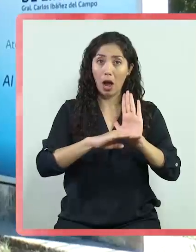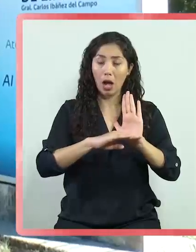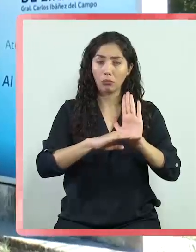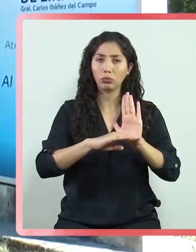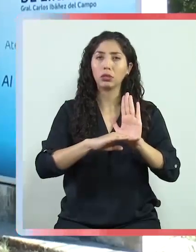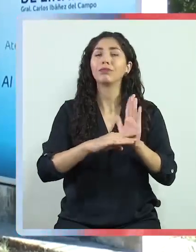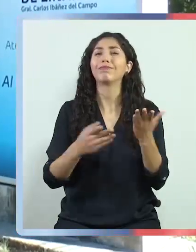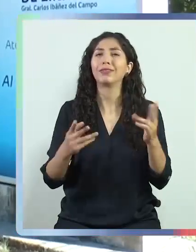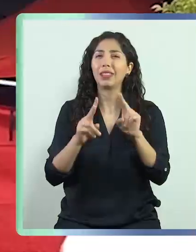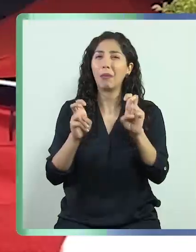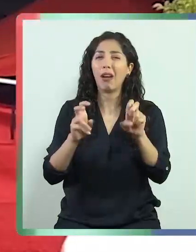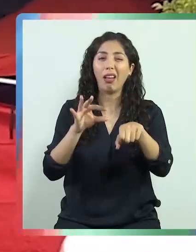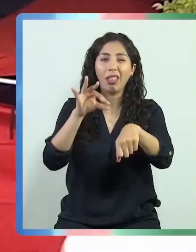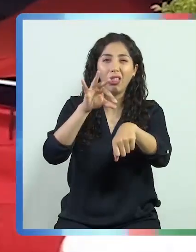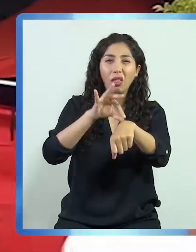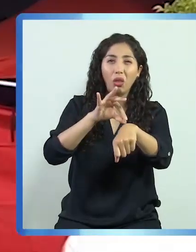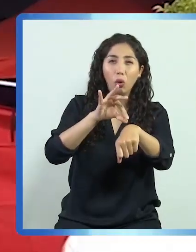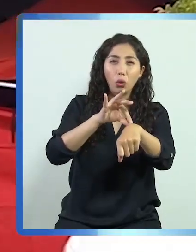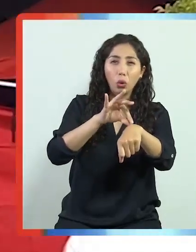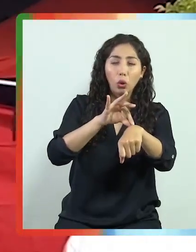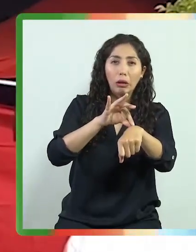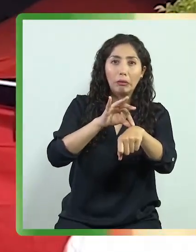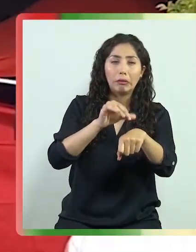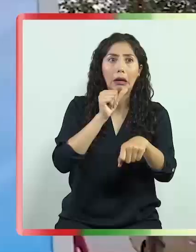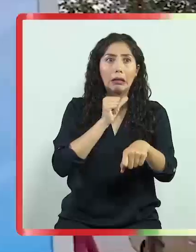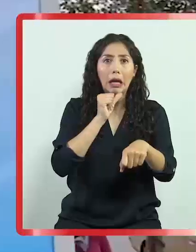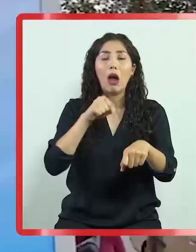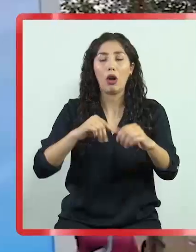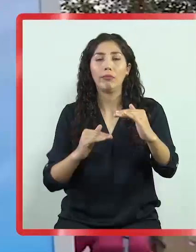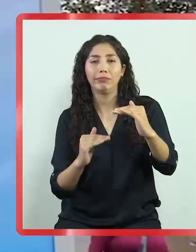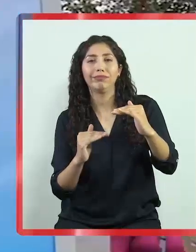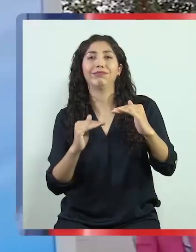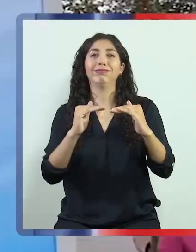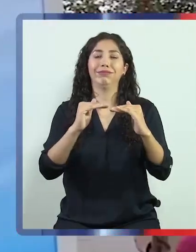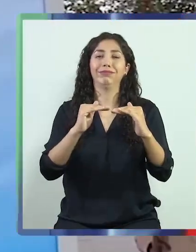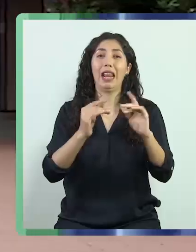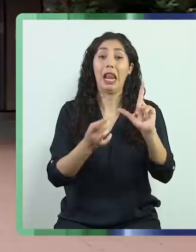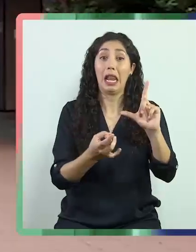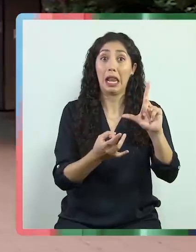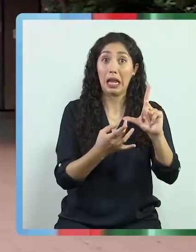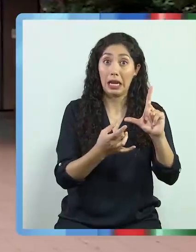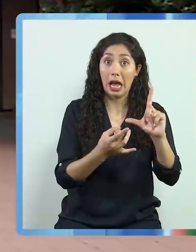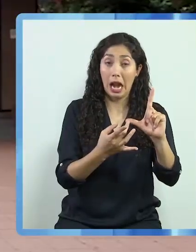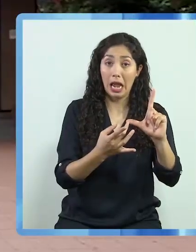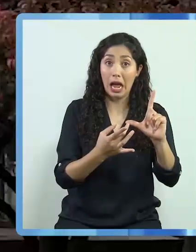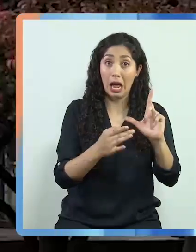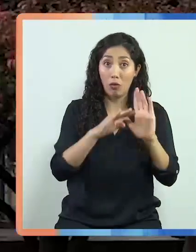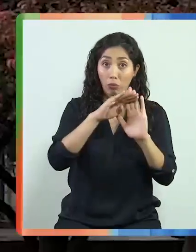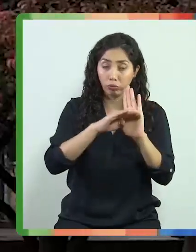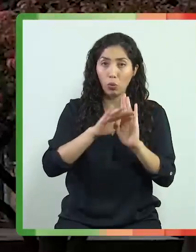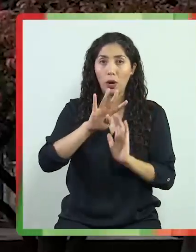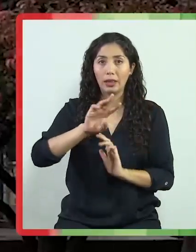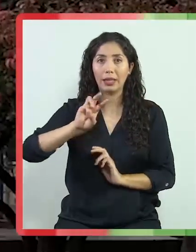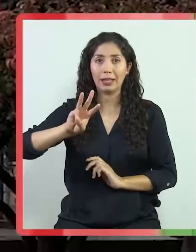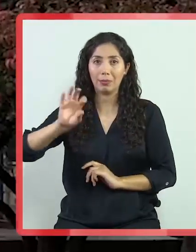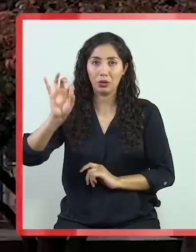región la brecha de especialistas en 54% y en Linares esta disminución es de 43%.